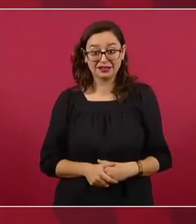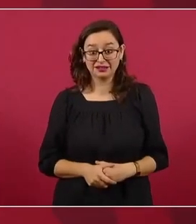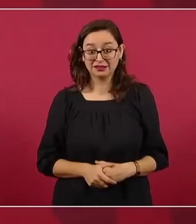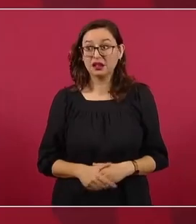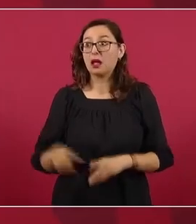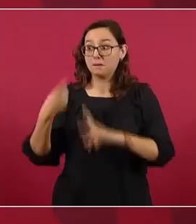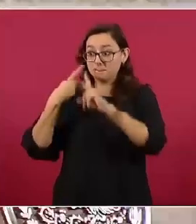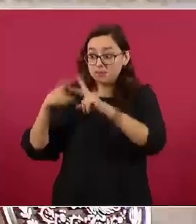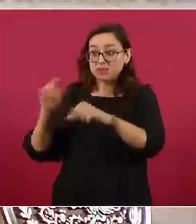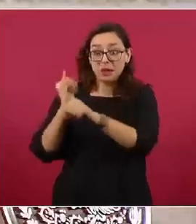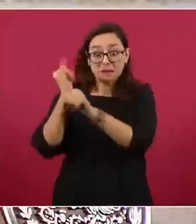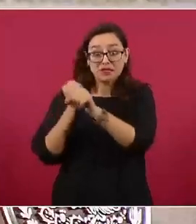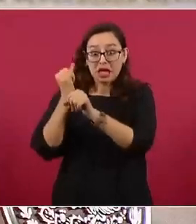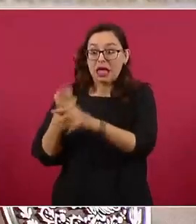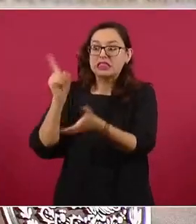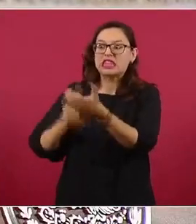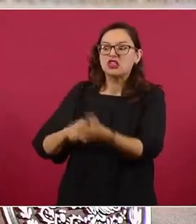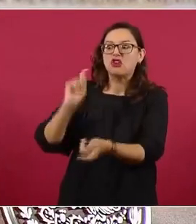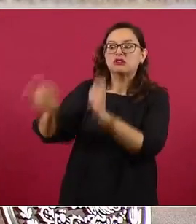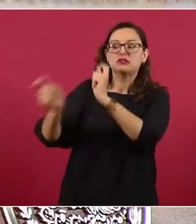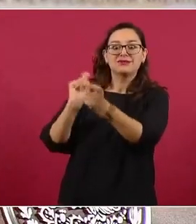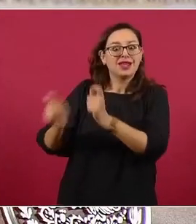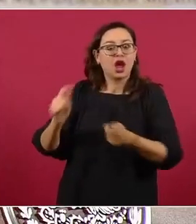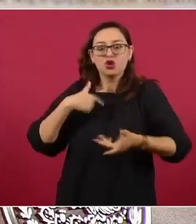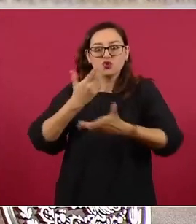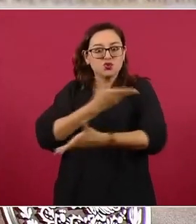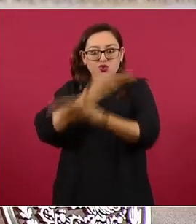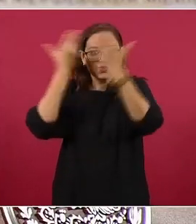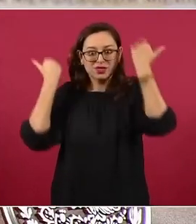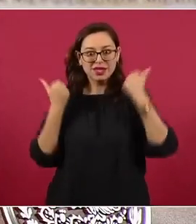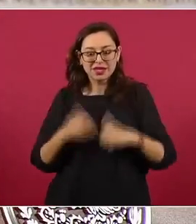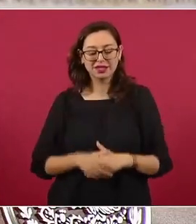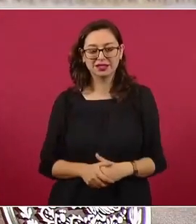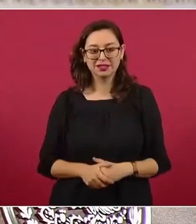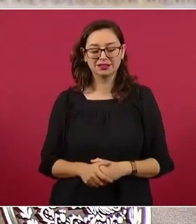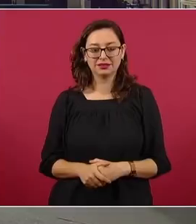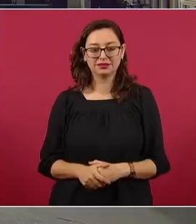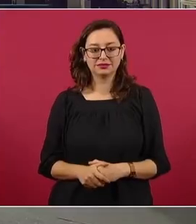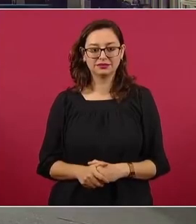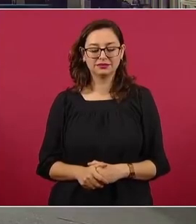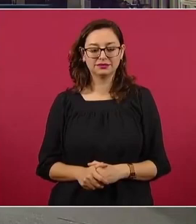Pero no sé más, ni tengo por qué saber más en este momento.